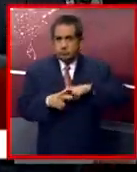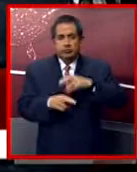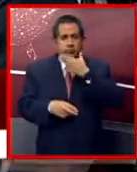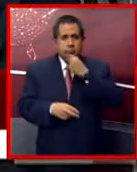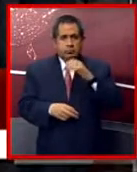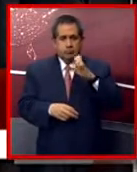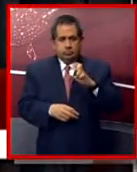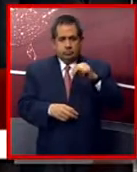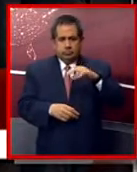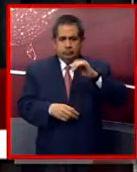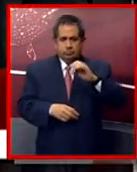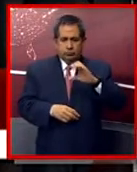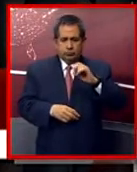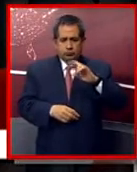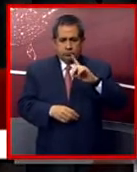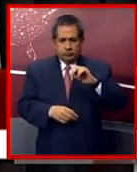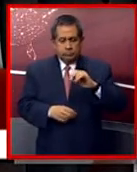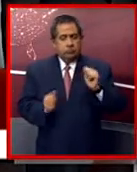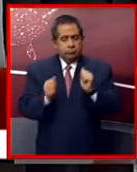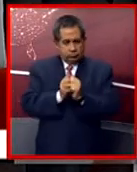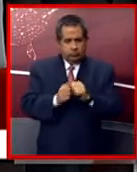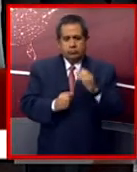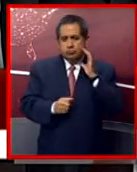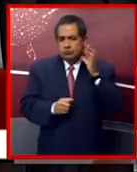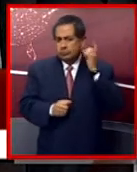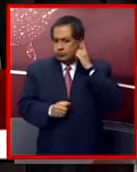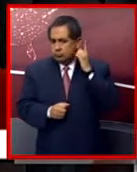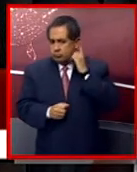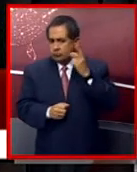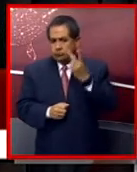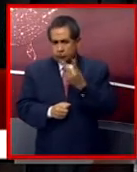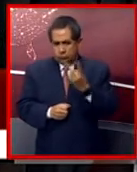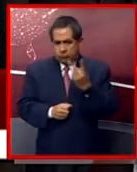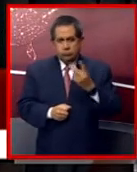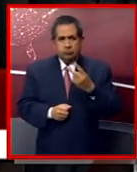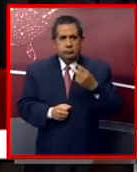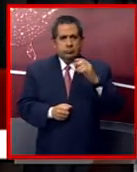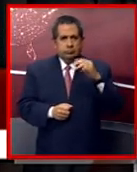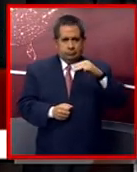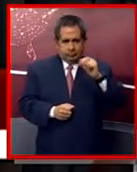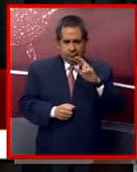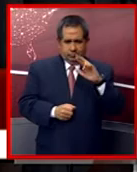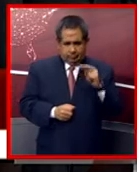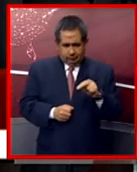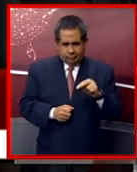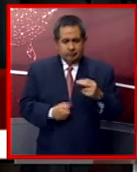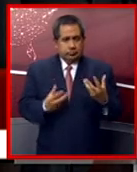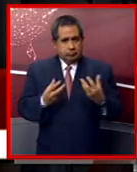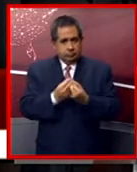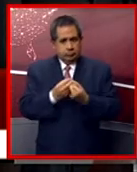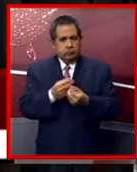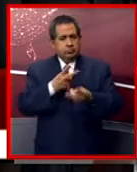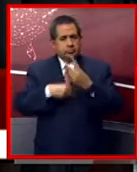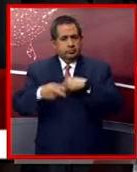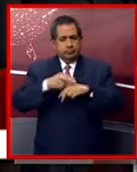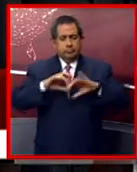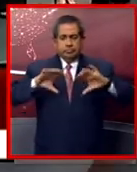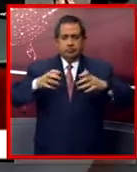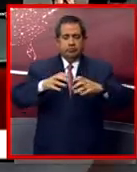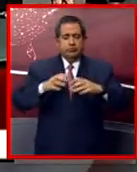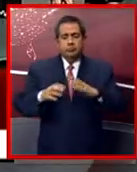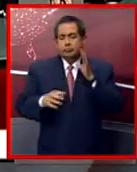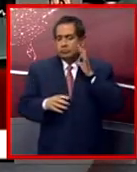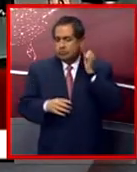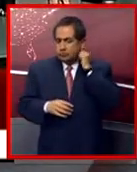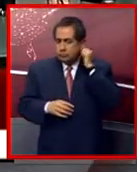Ernesto Cordero, y de la Cámara de Diputados, Jorge Carlos Ramírez Marín, recibieron al mandatario en el hemiciclo de la Cámara Alta,